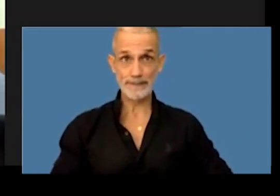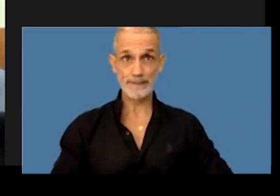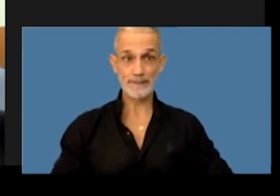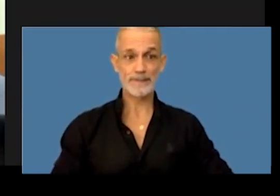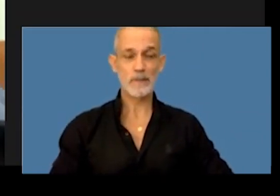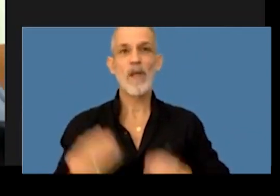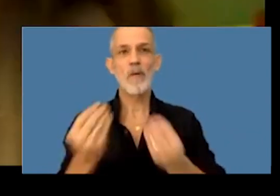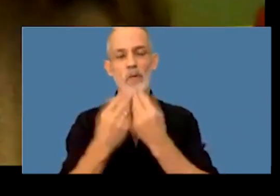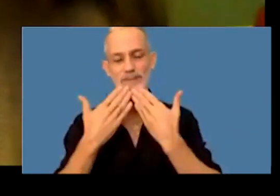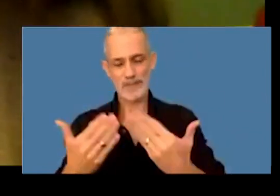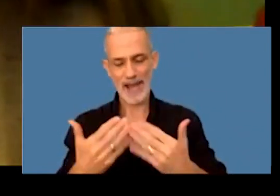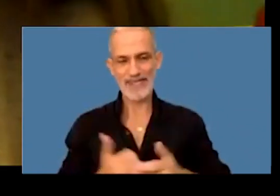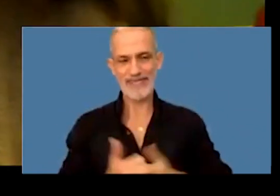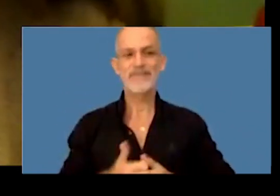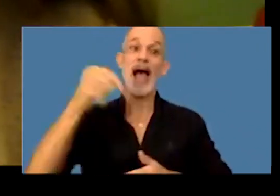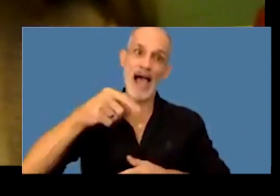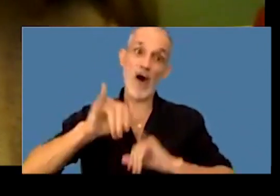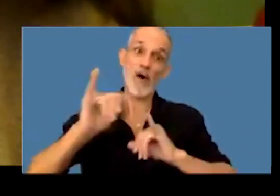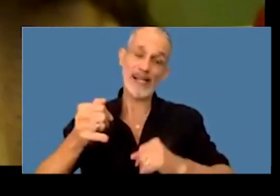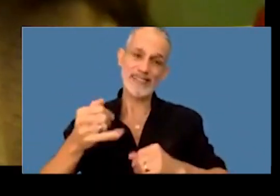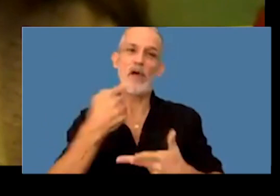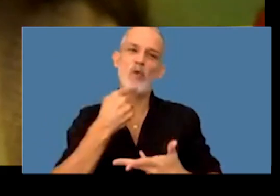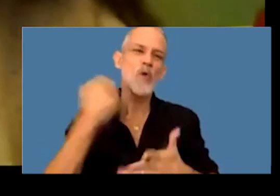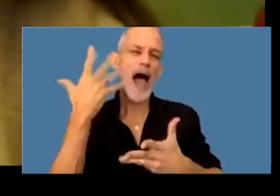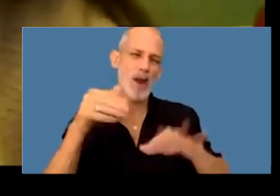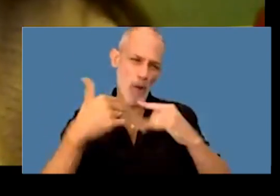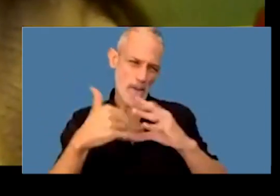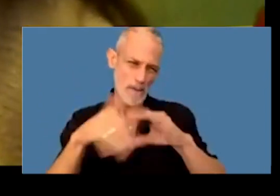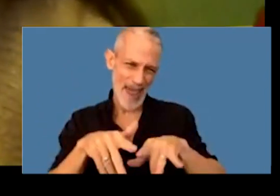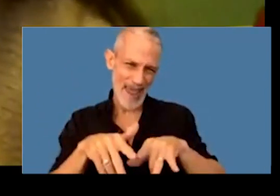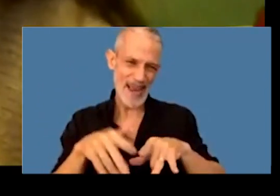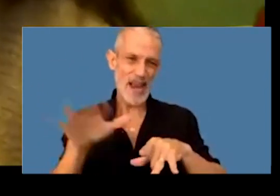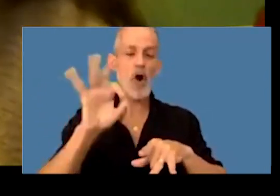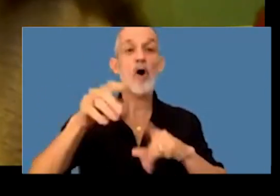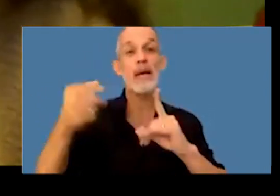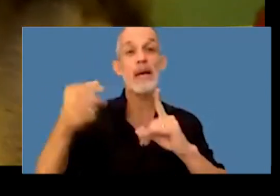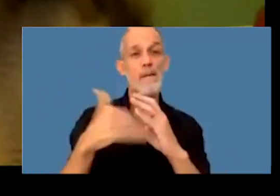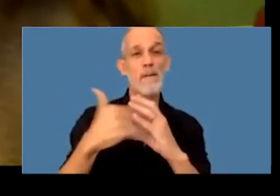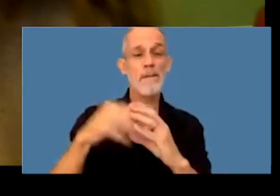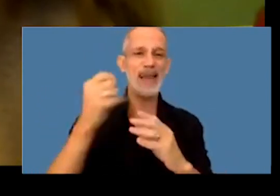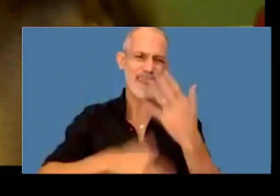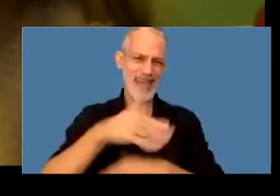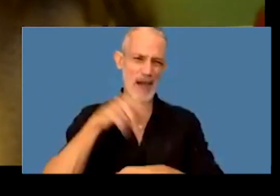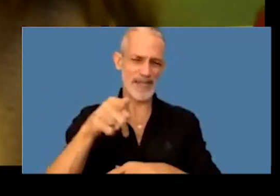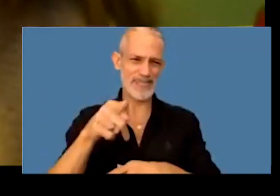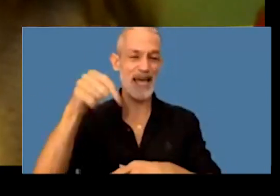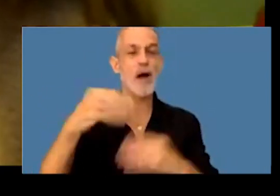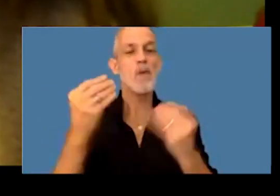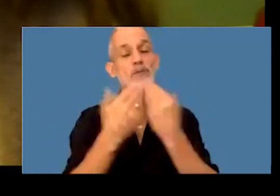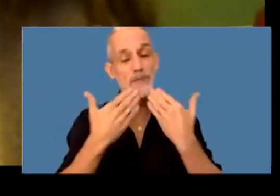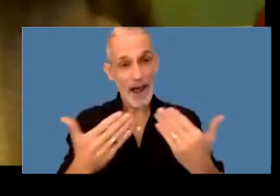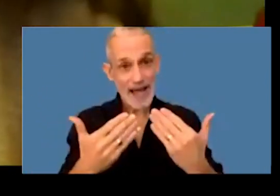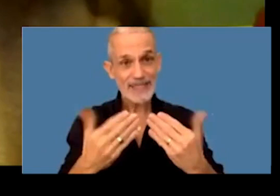Muchísimas gracias. Bueno, ahora sí, cualquier cosa escriben a los mails o también al mail de discapacidad. Bueno, muchísimas gracias y buenas